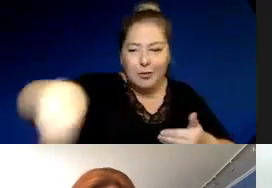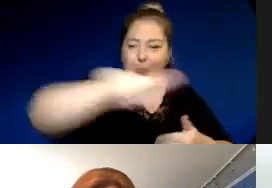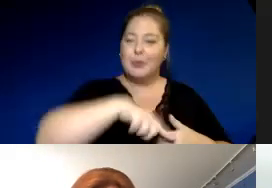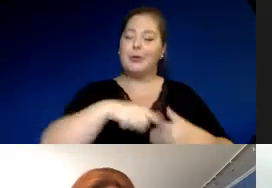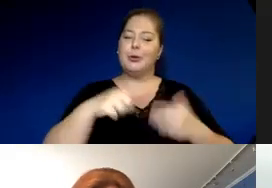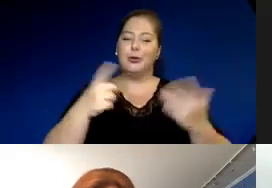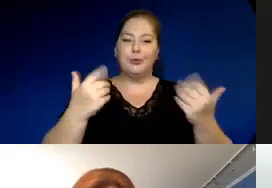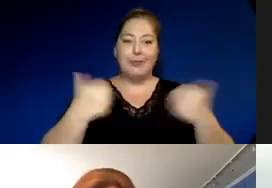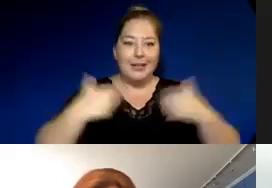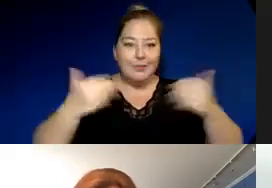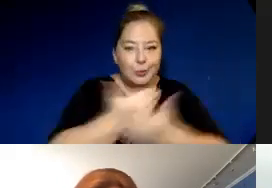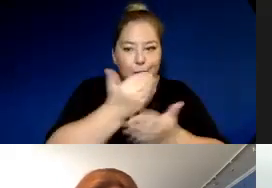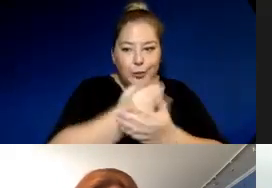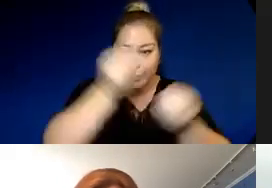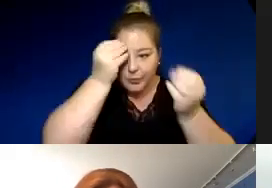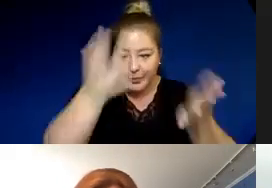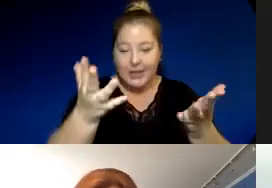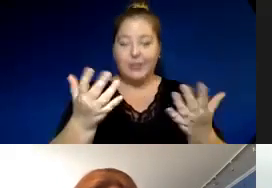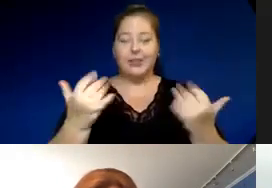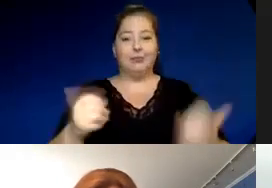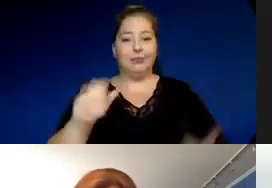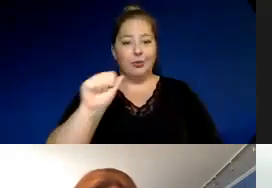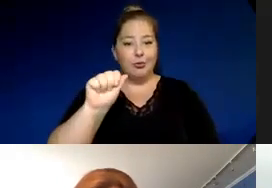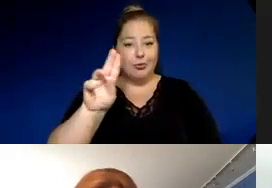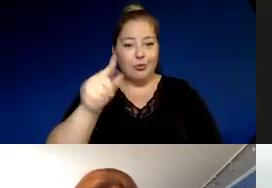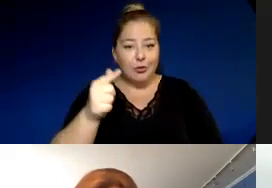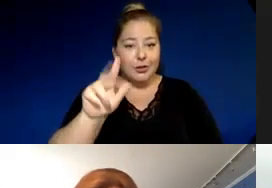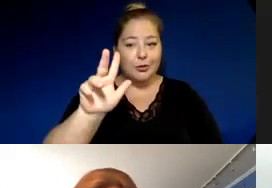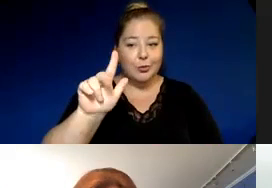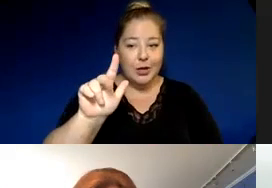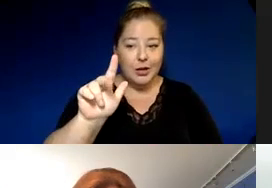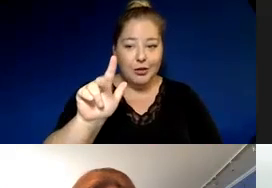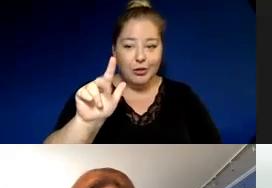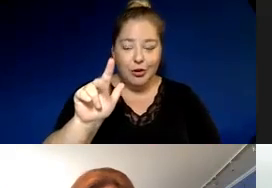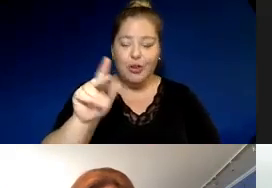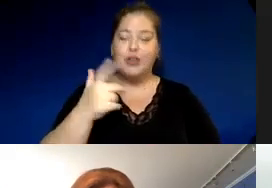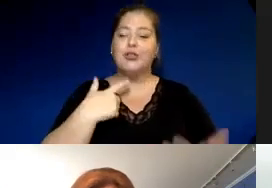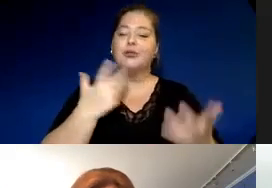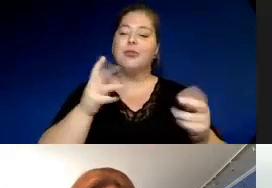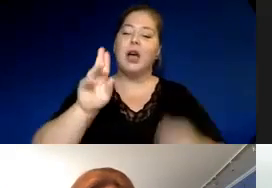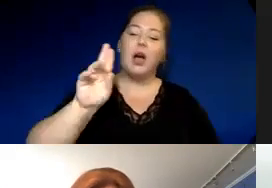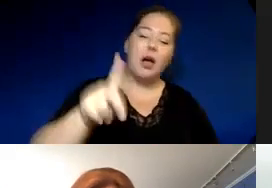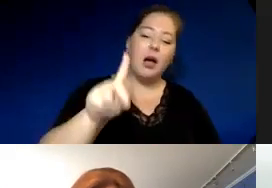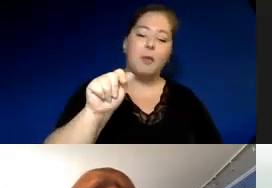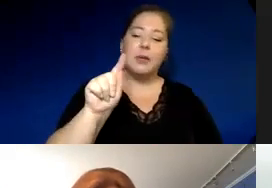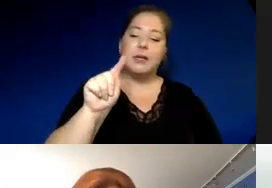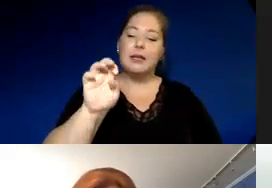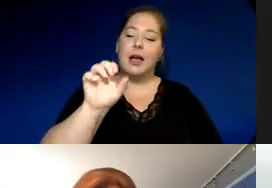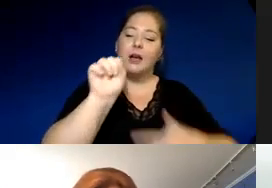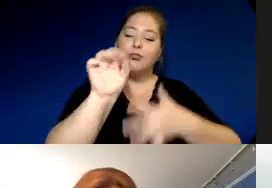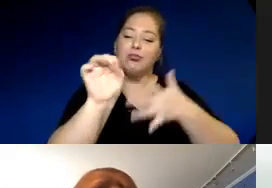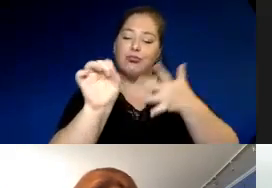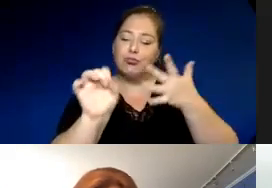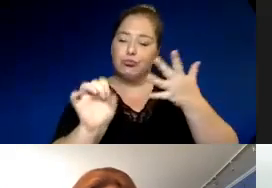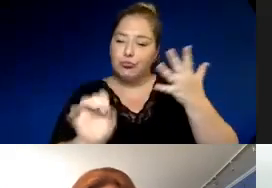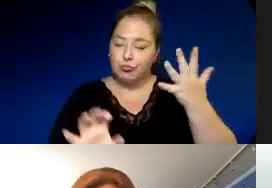esta tarde del 23 de agosto. Estamos aquí para actualizarnos acerca de los incendios en